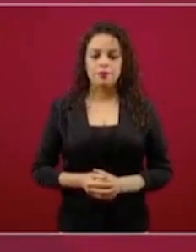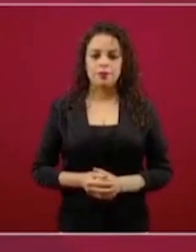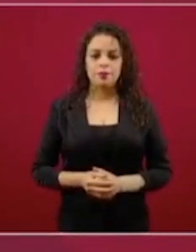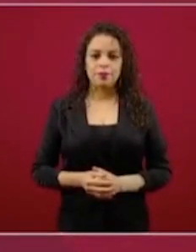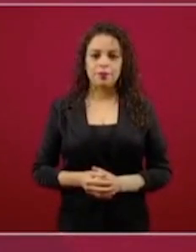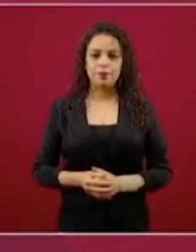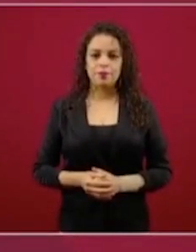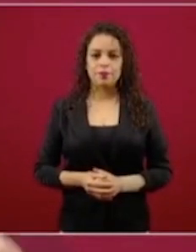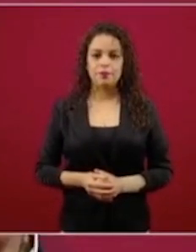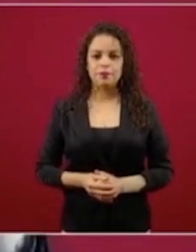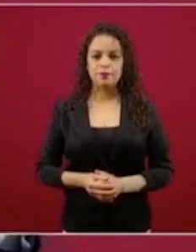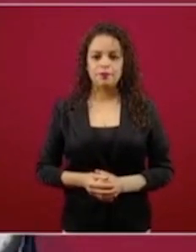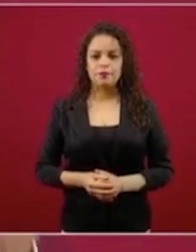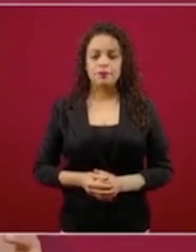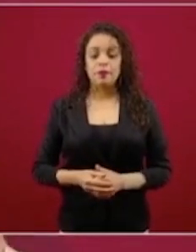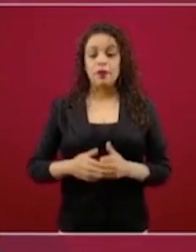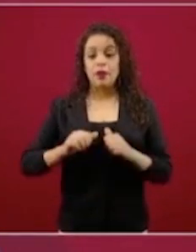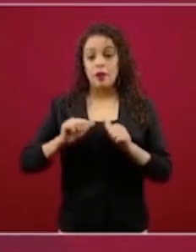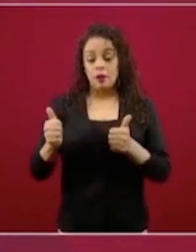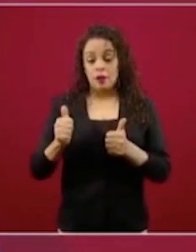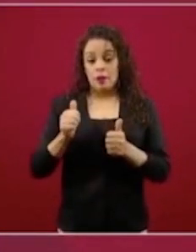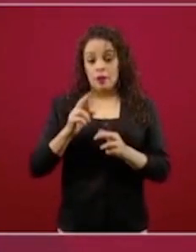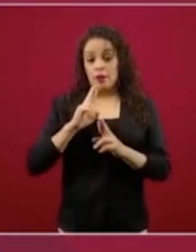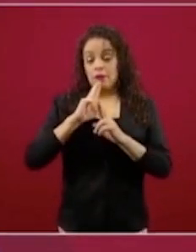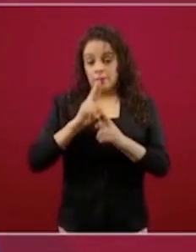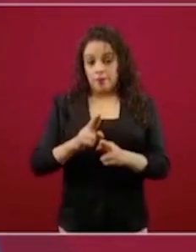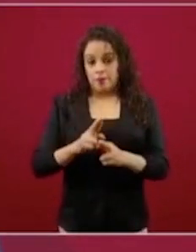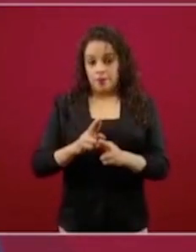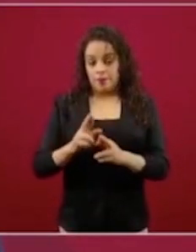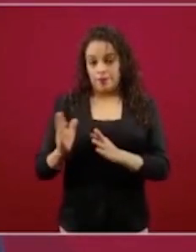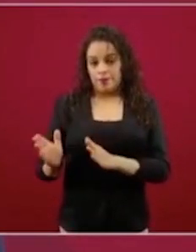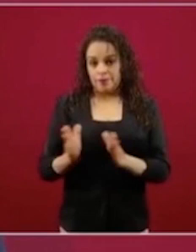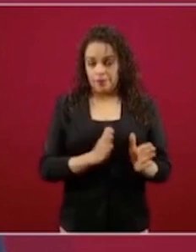Lo otro es lo del avión, va a la rifa,